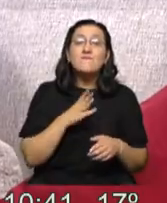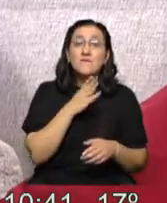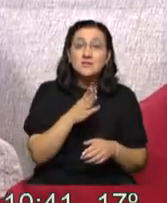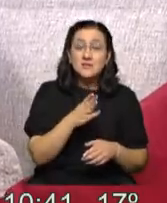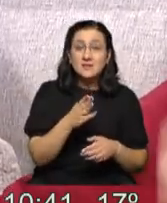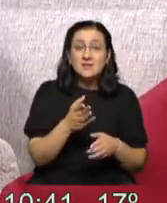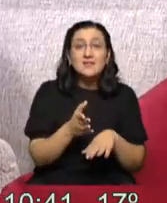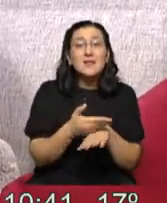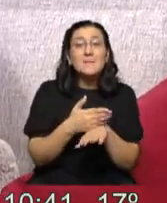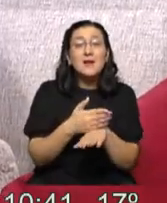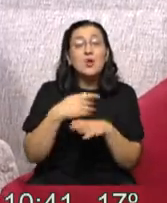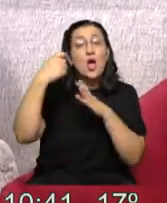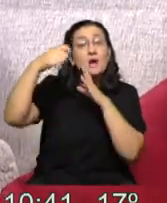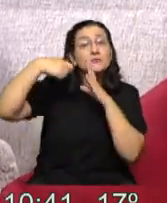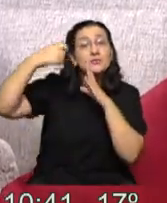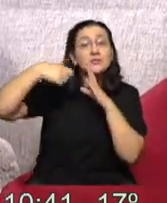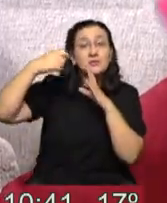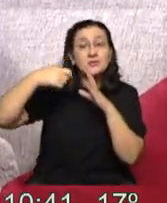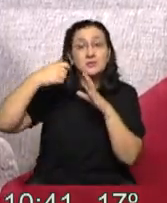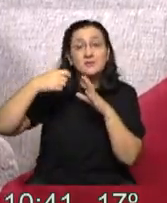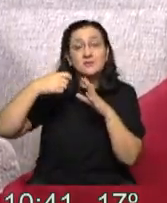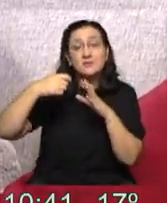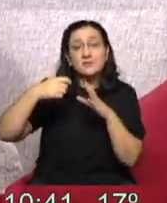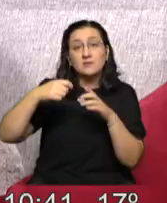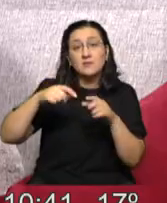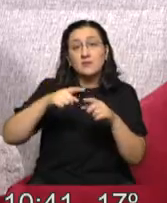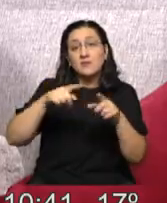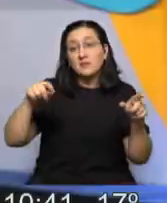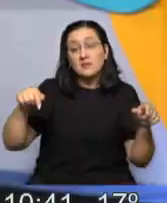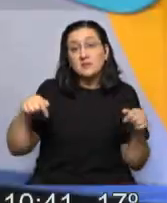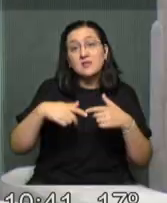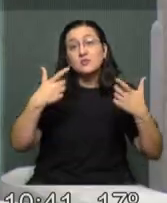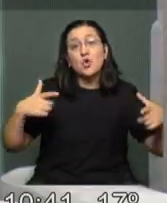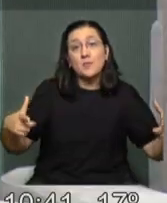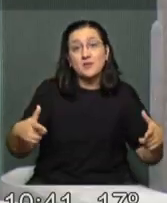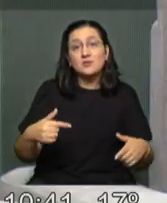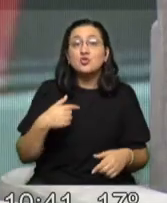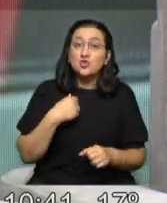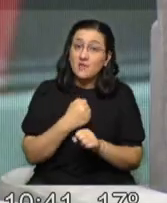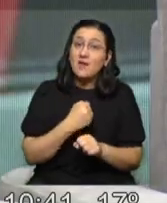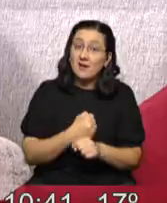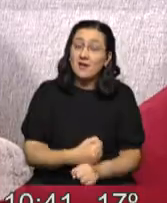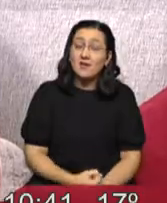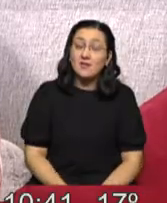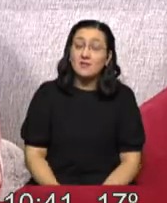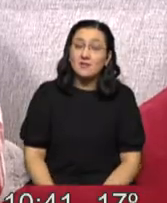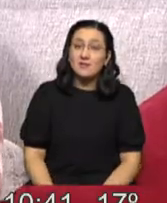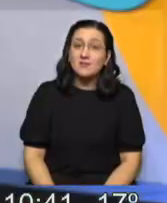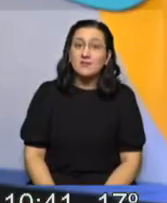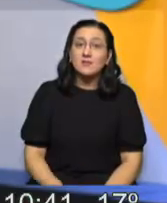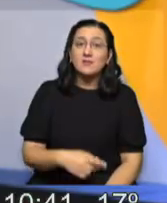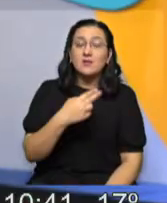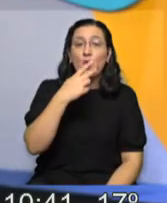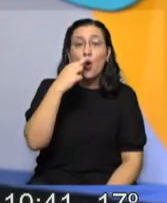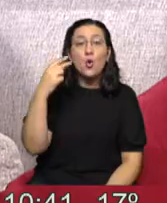a un cine de Salas así de salas comerciales. Yo trabajé en un cine, ¿sabías cuál? No tiene olor a perfumol,